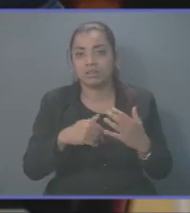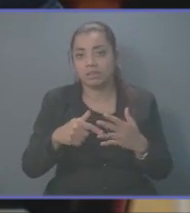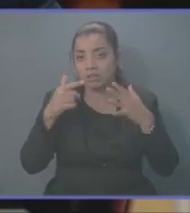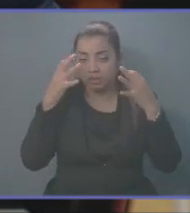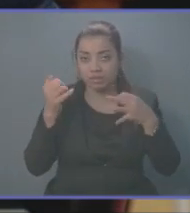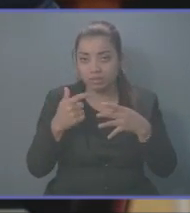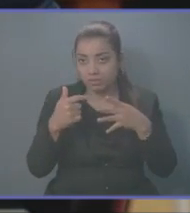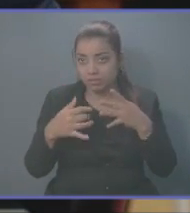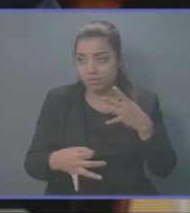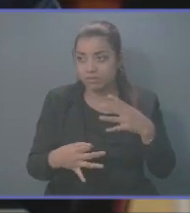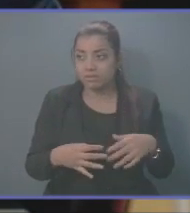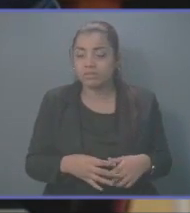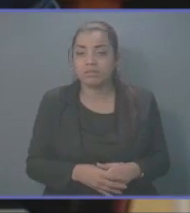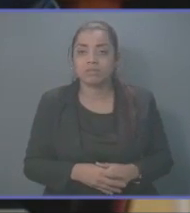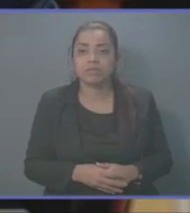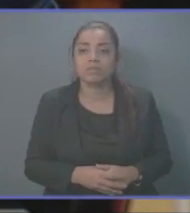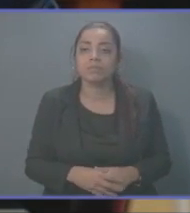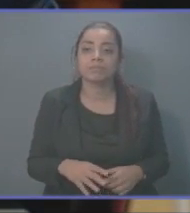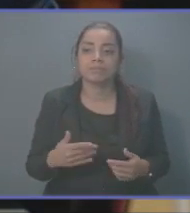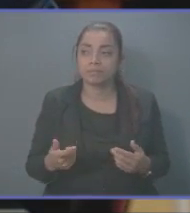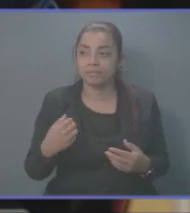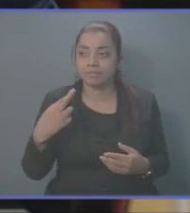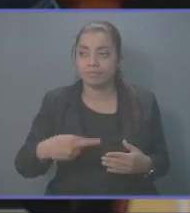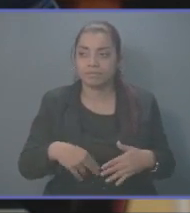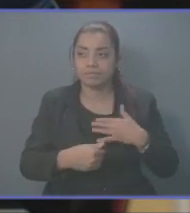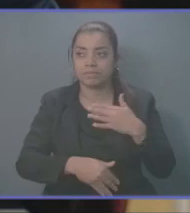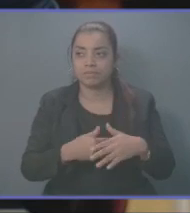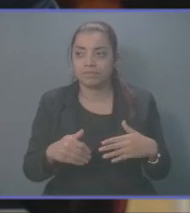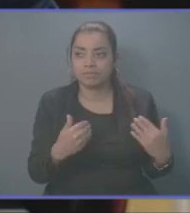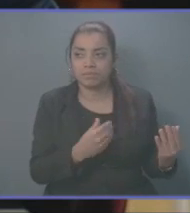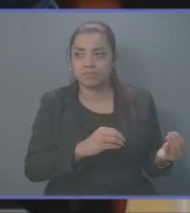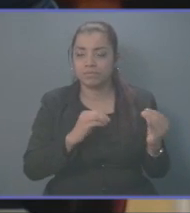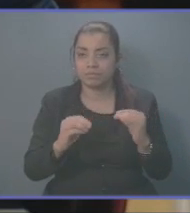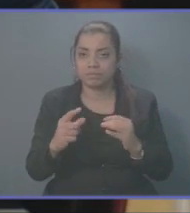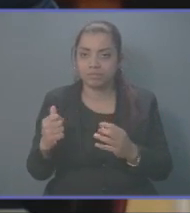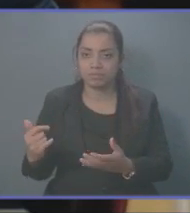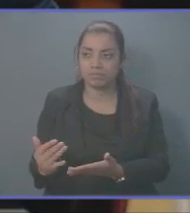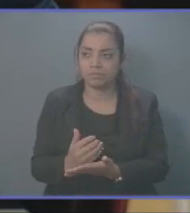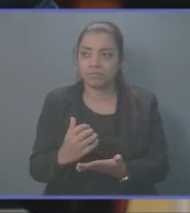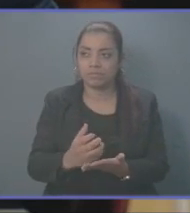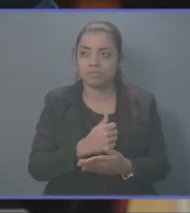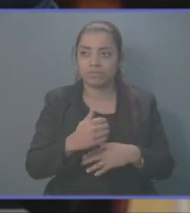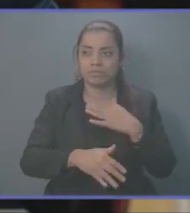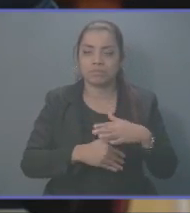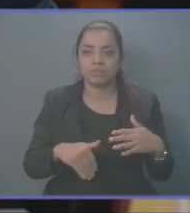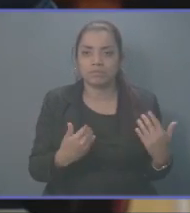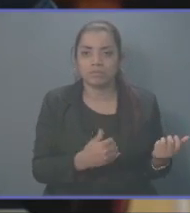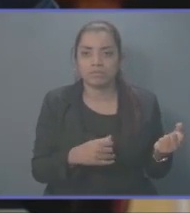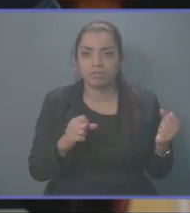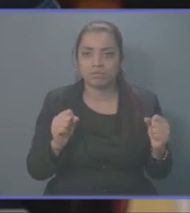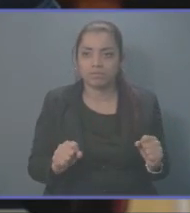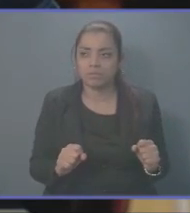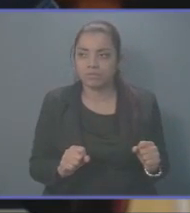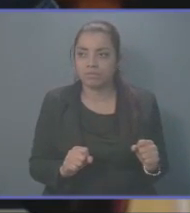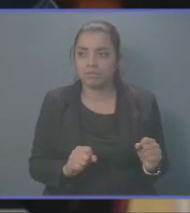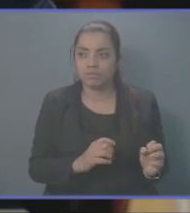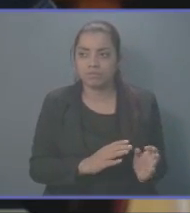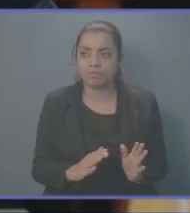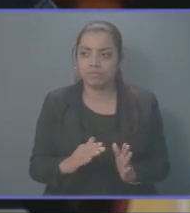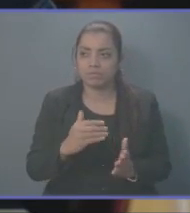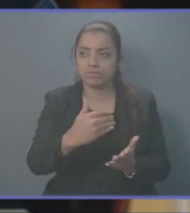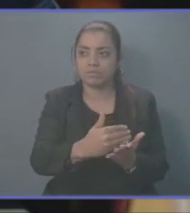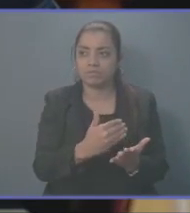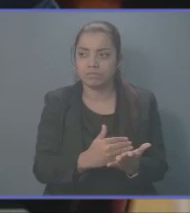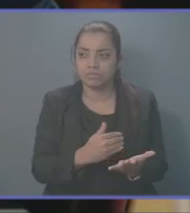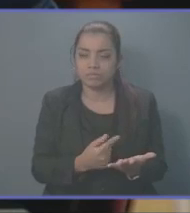decreto. La realización del pago de las obligaciones tributarias o la presentación de las declaraciones que no determinan